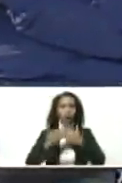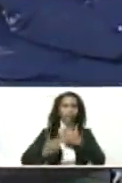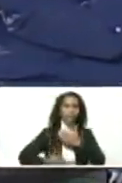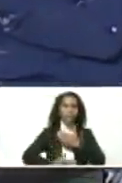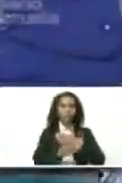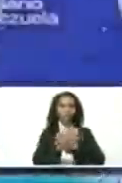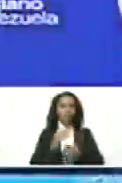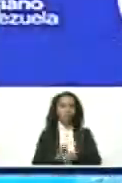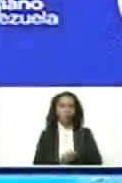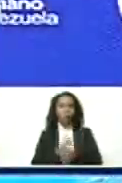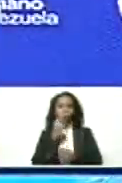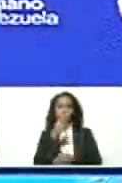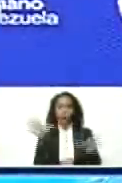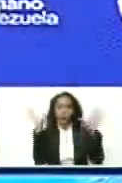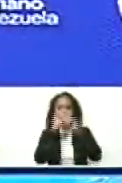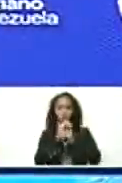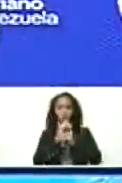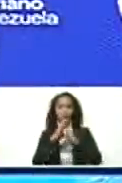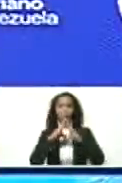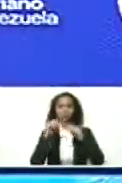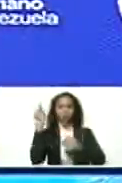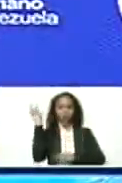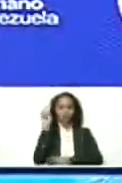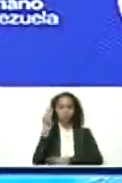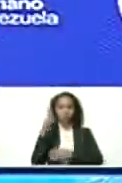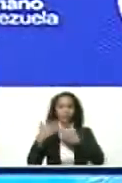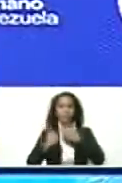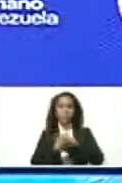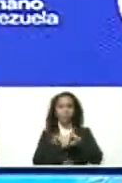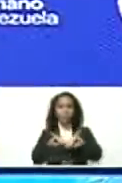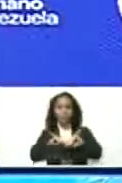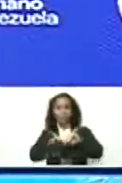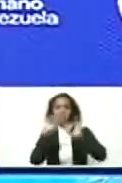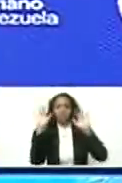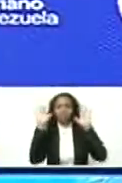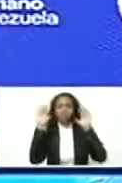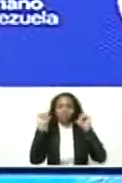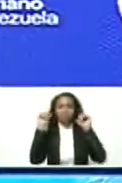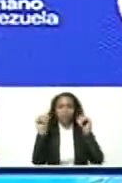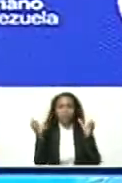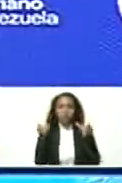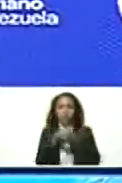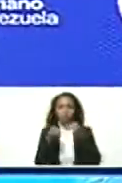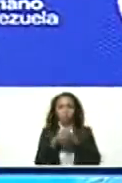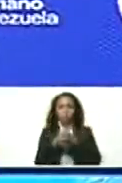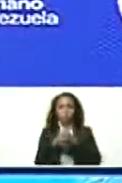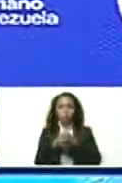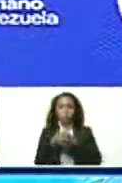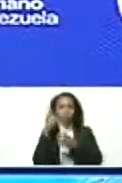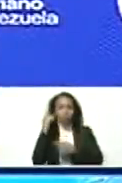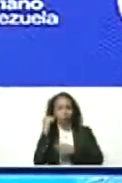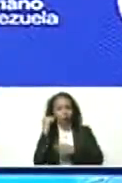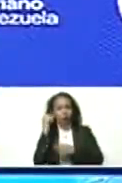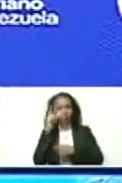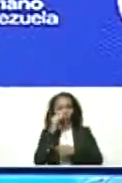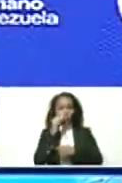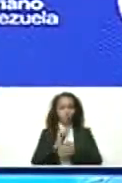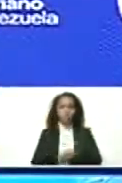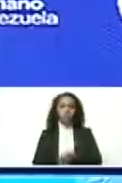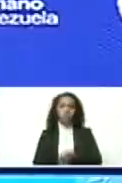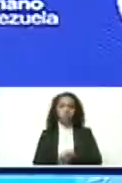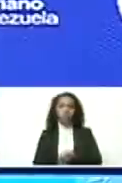avanzando. Buenas noches a toda Venezuela. Vamos a despedirnos con este grupo de Sujeli y Daniela